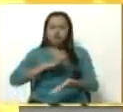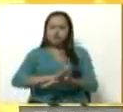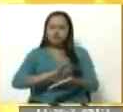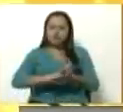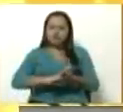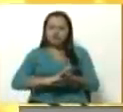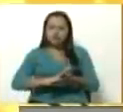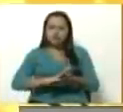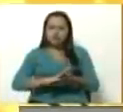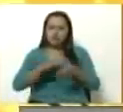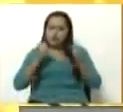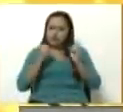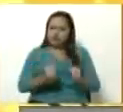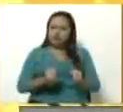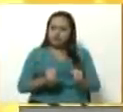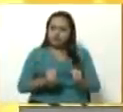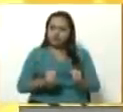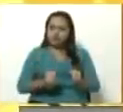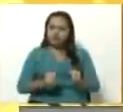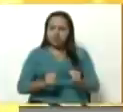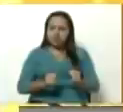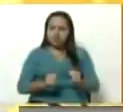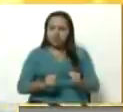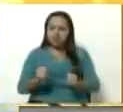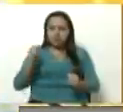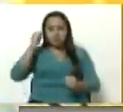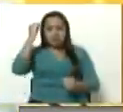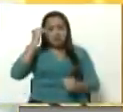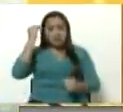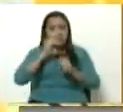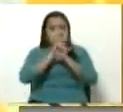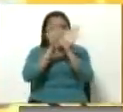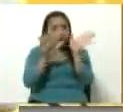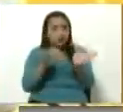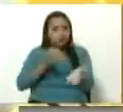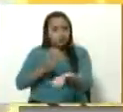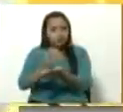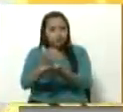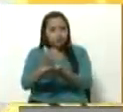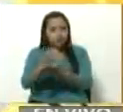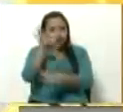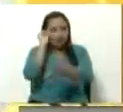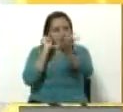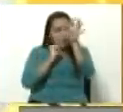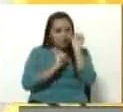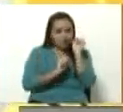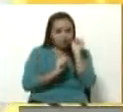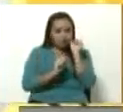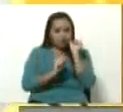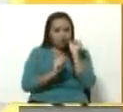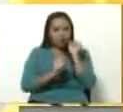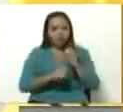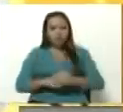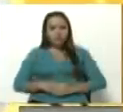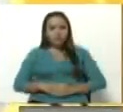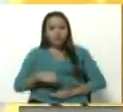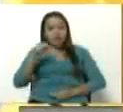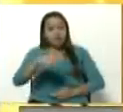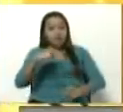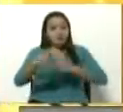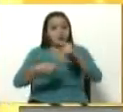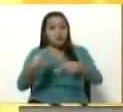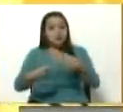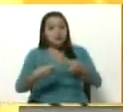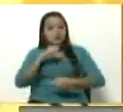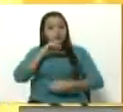la templanza, la fuerza, la convicción, el entendimiento y la comprensión de este proyecto